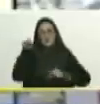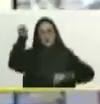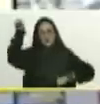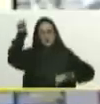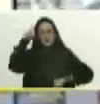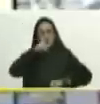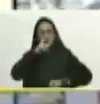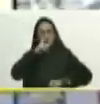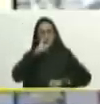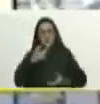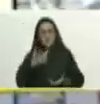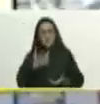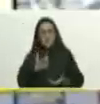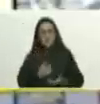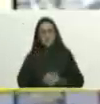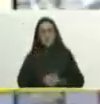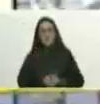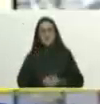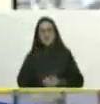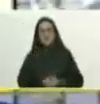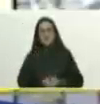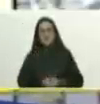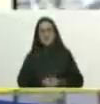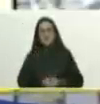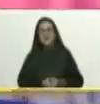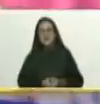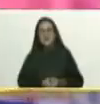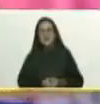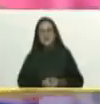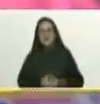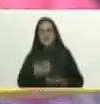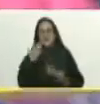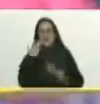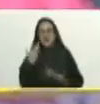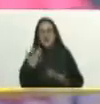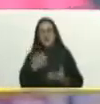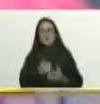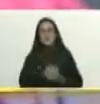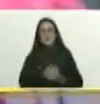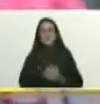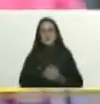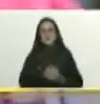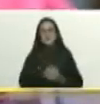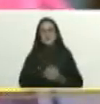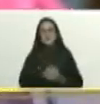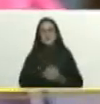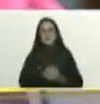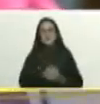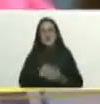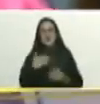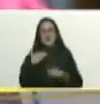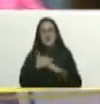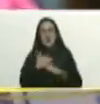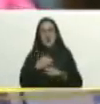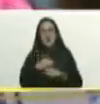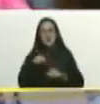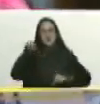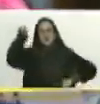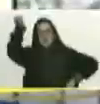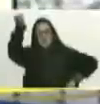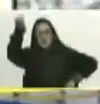nos vacilamos a Superman. No los vacilamos, lo toreamos, sacamos así, cha, cha, cha, y lo